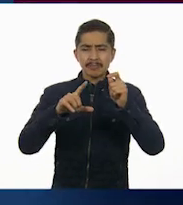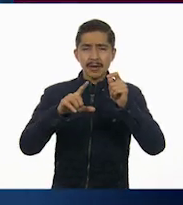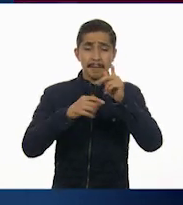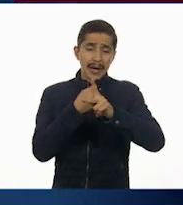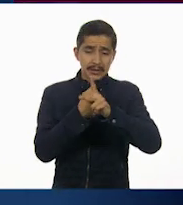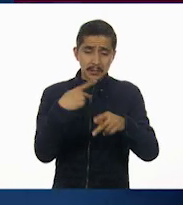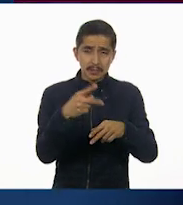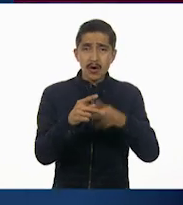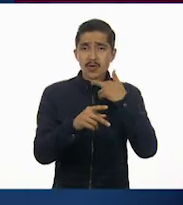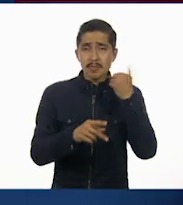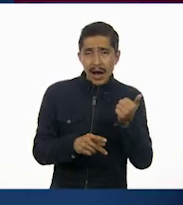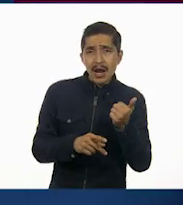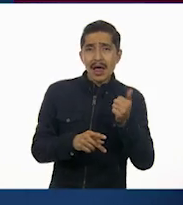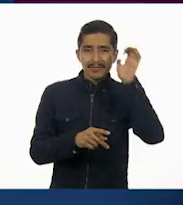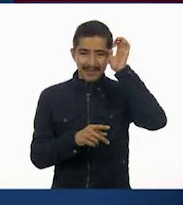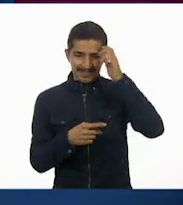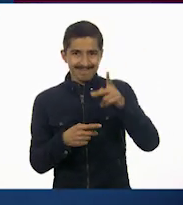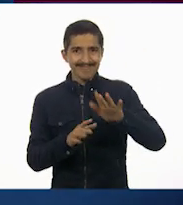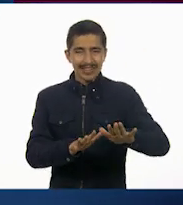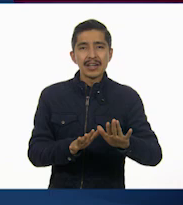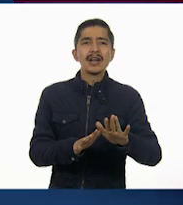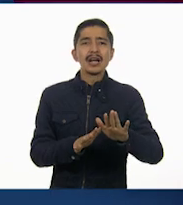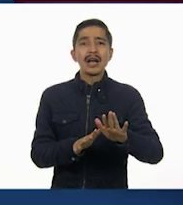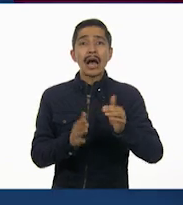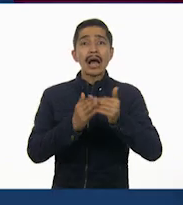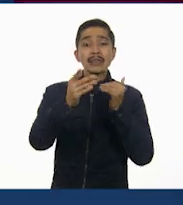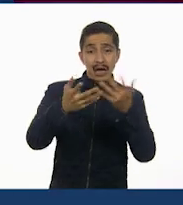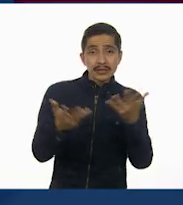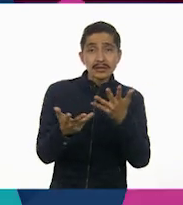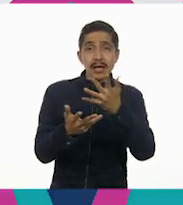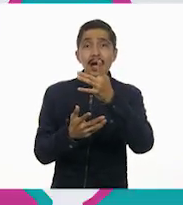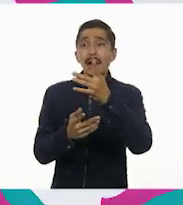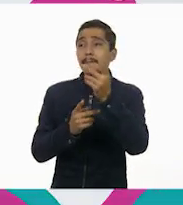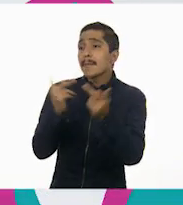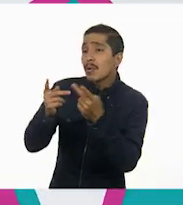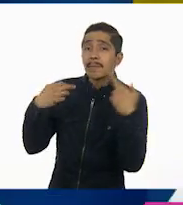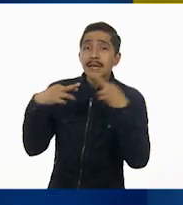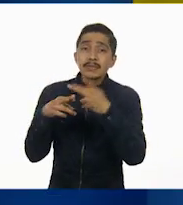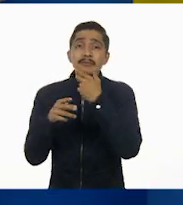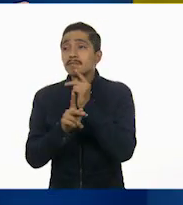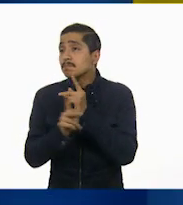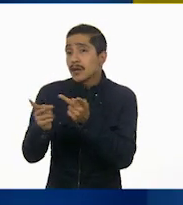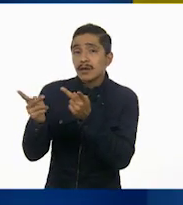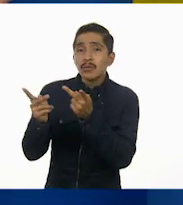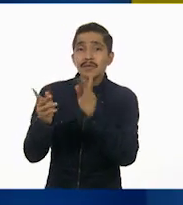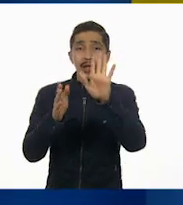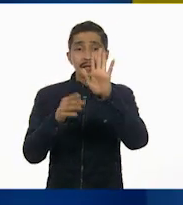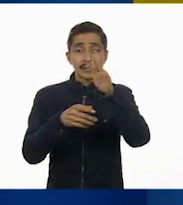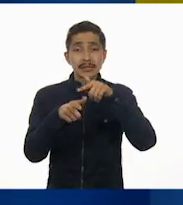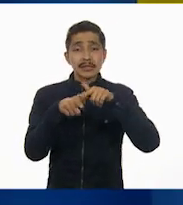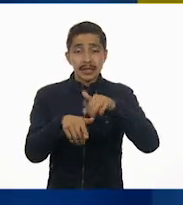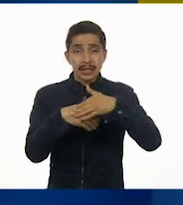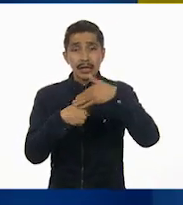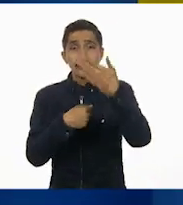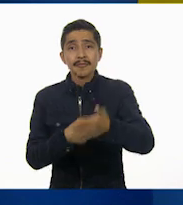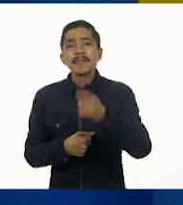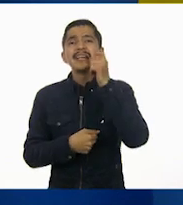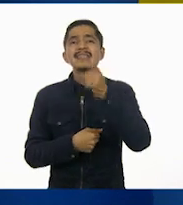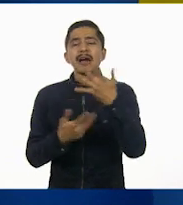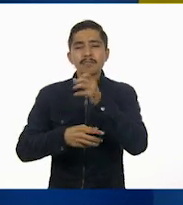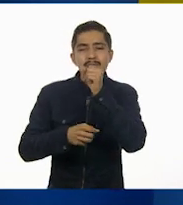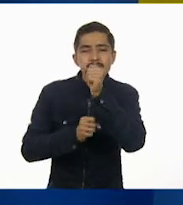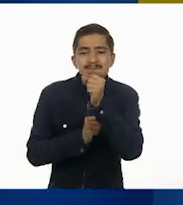Romana. Antes de hacerlo, no olviden comentarlo con su maestra o su maestro. En la siguiente sesión armaremos el